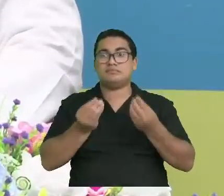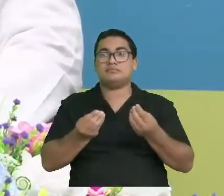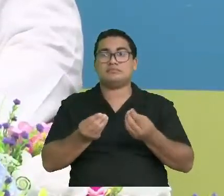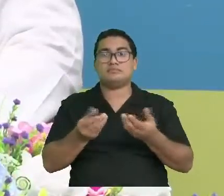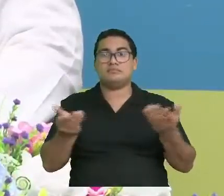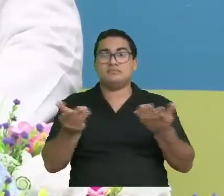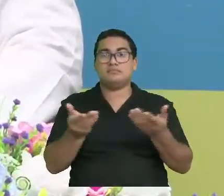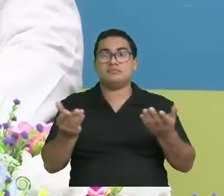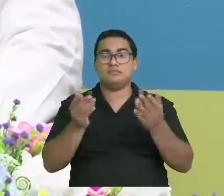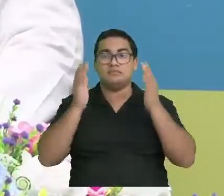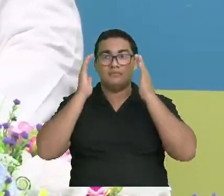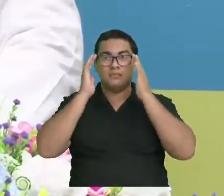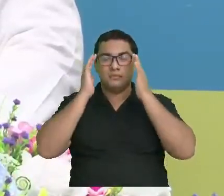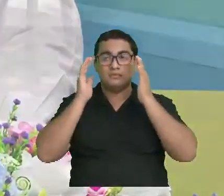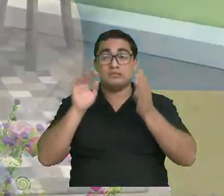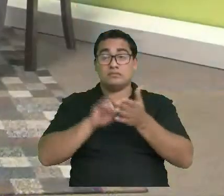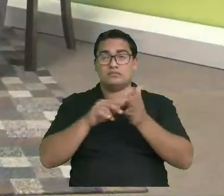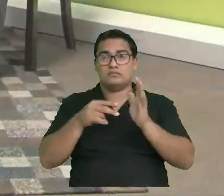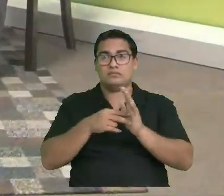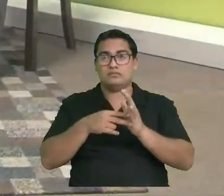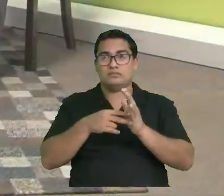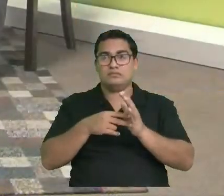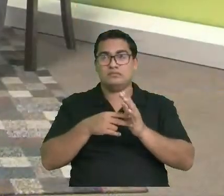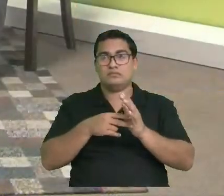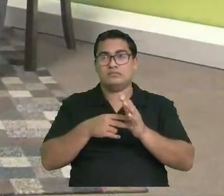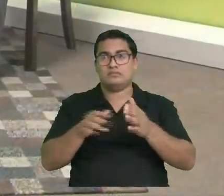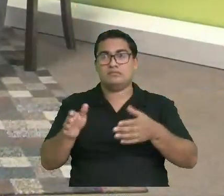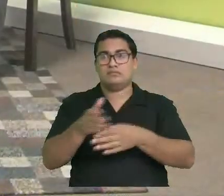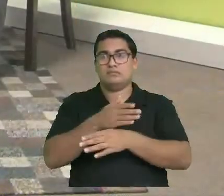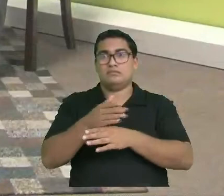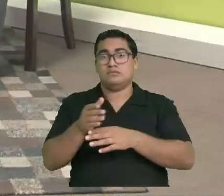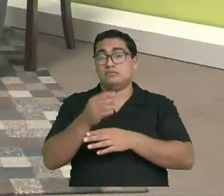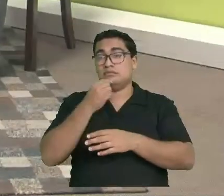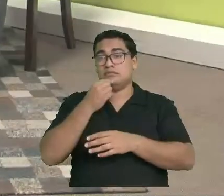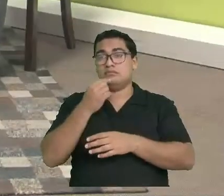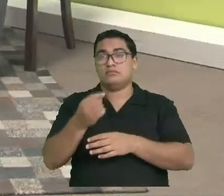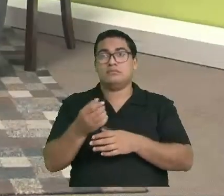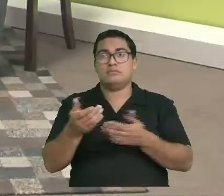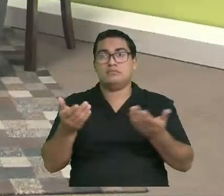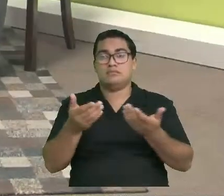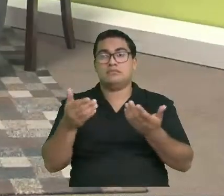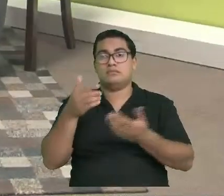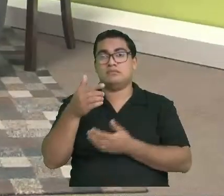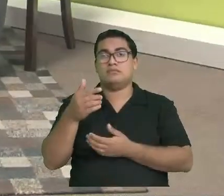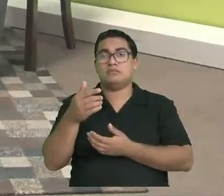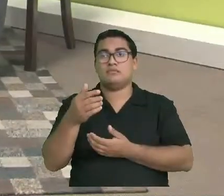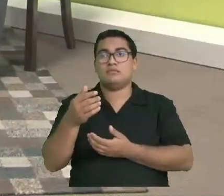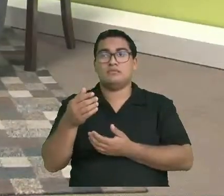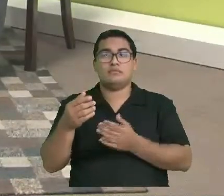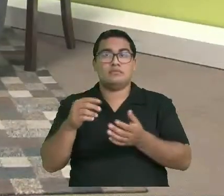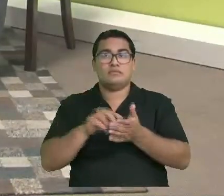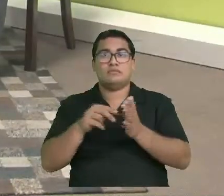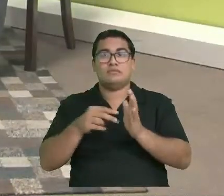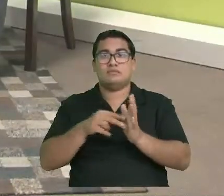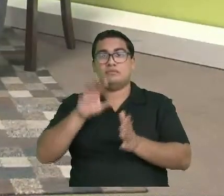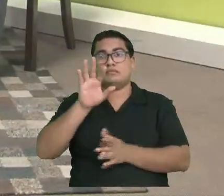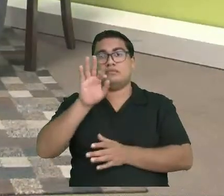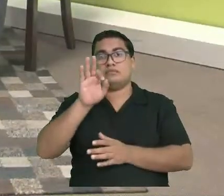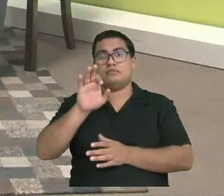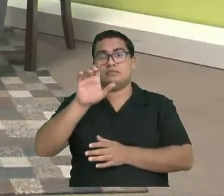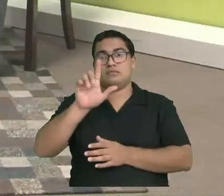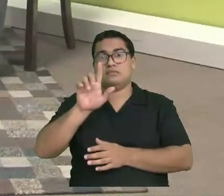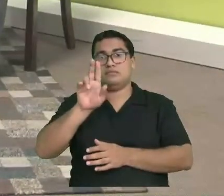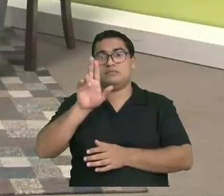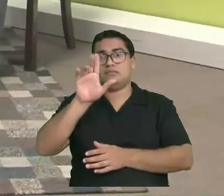descarga. La férula de descarga es una, digamos, un guardamordida, como se le conoce comúnmente. Es una férula de acrílico que se